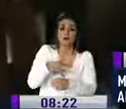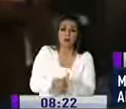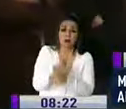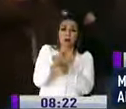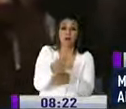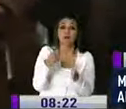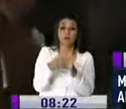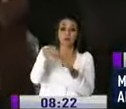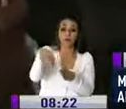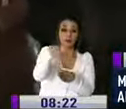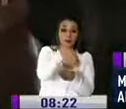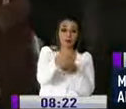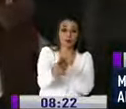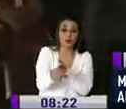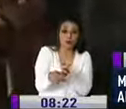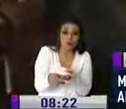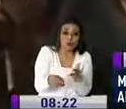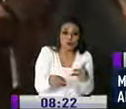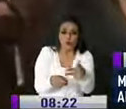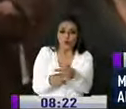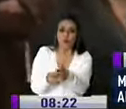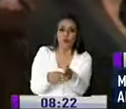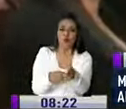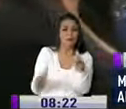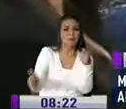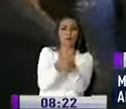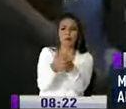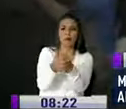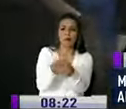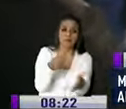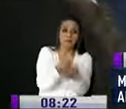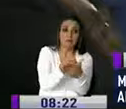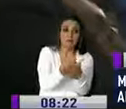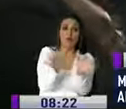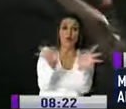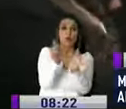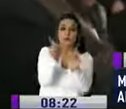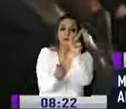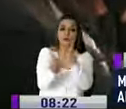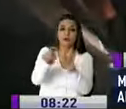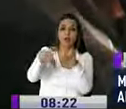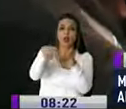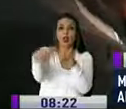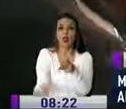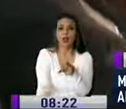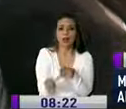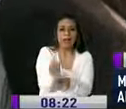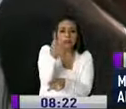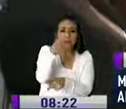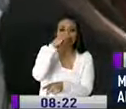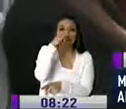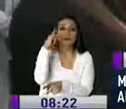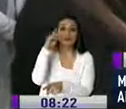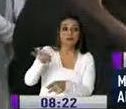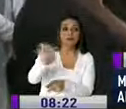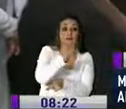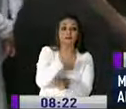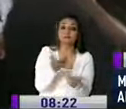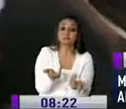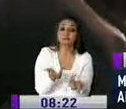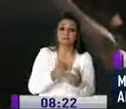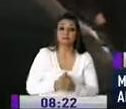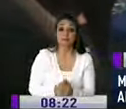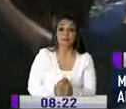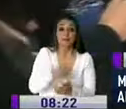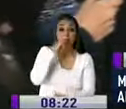evitar los baches, se viran y han escapado a pisar a niños que del barrio, y por no pisar a